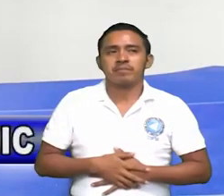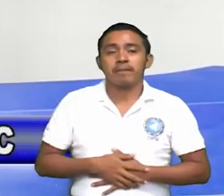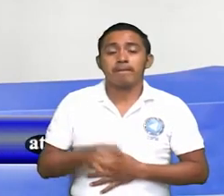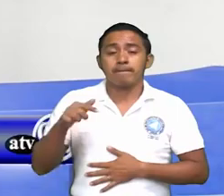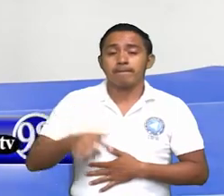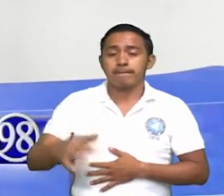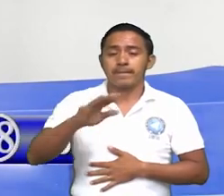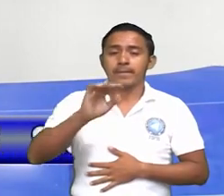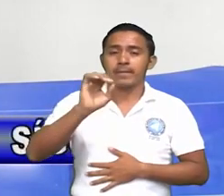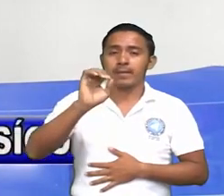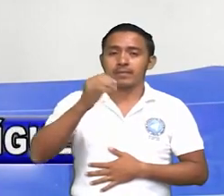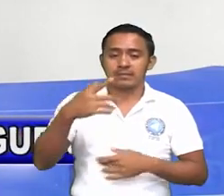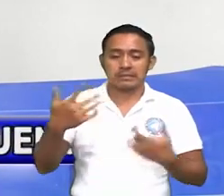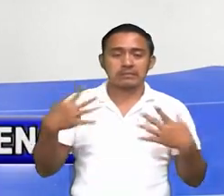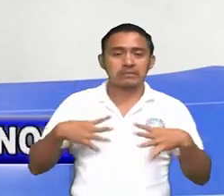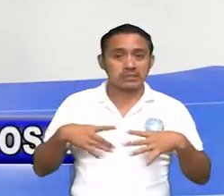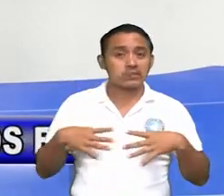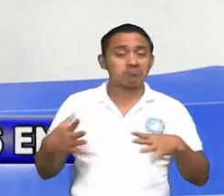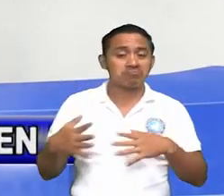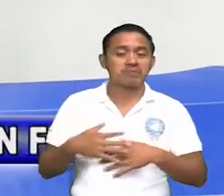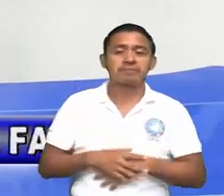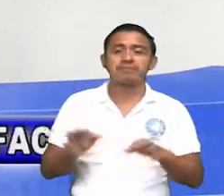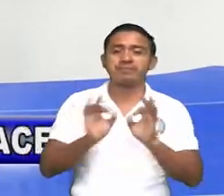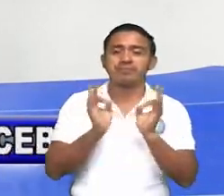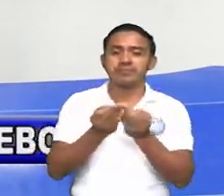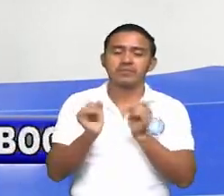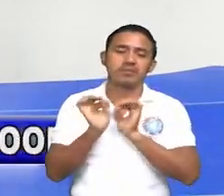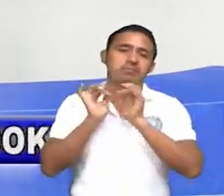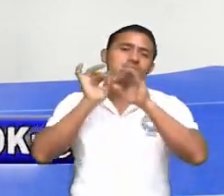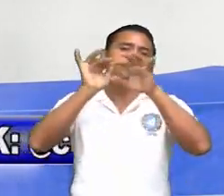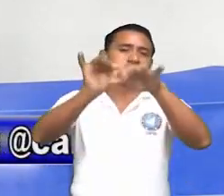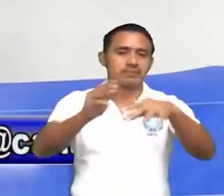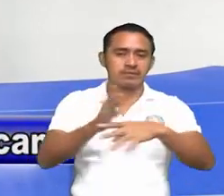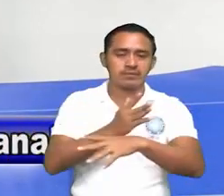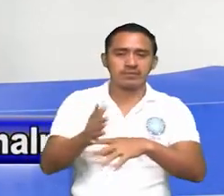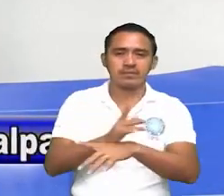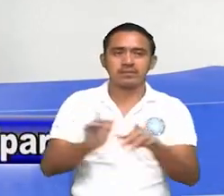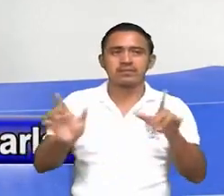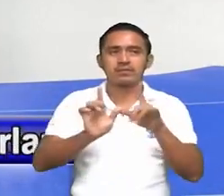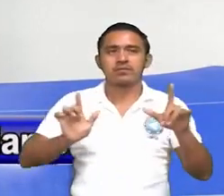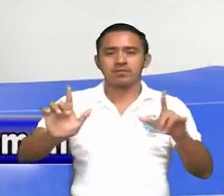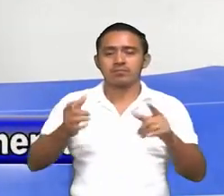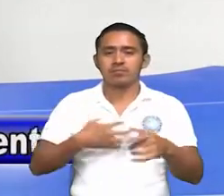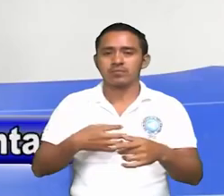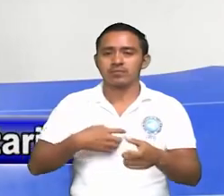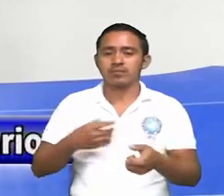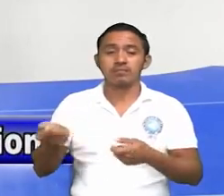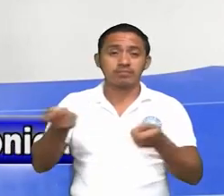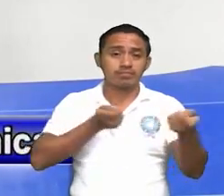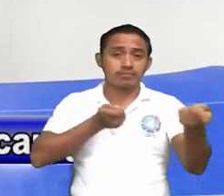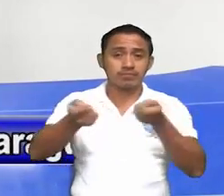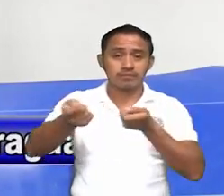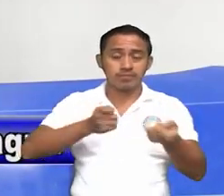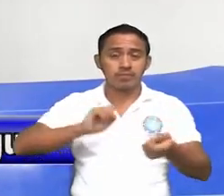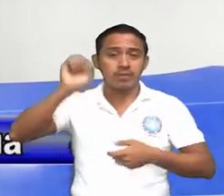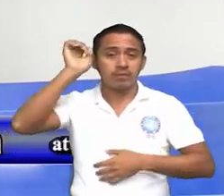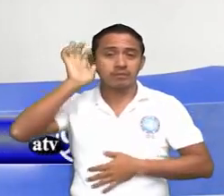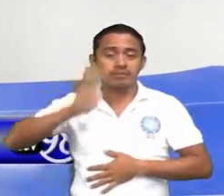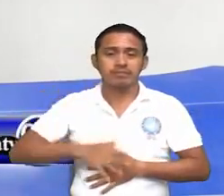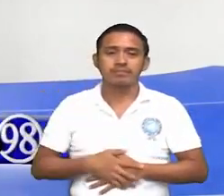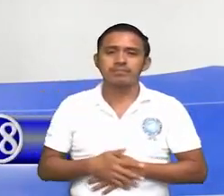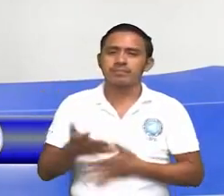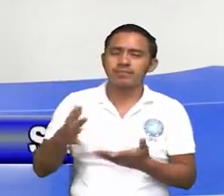Este fin de semana largo, las familias nicaragüenses se desbordaron a los centros turísticos que administra el INTUR. Casi